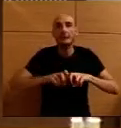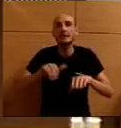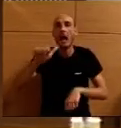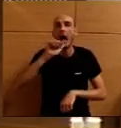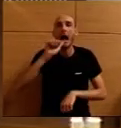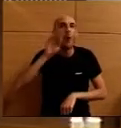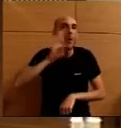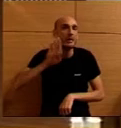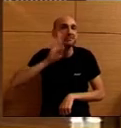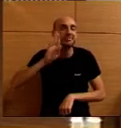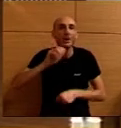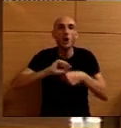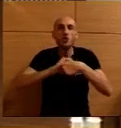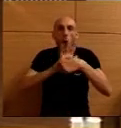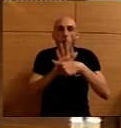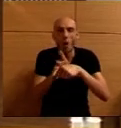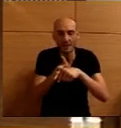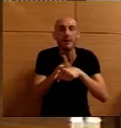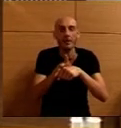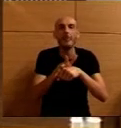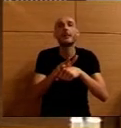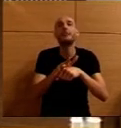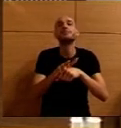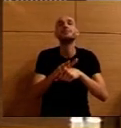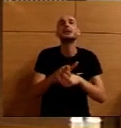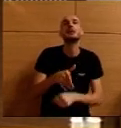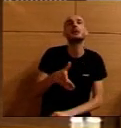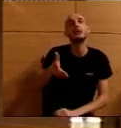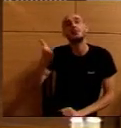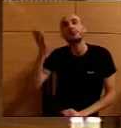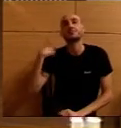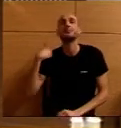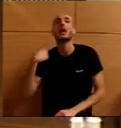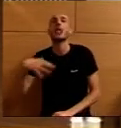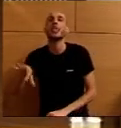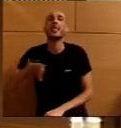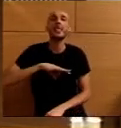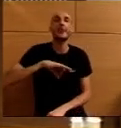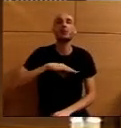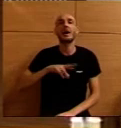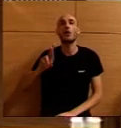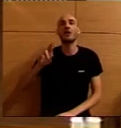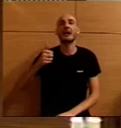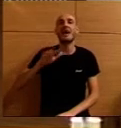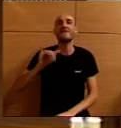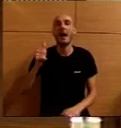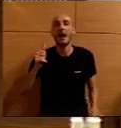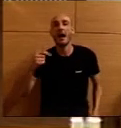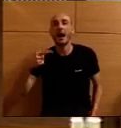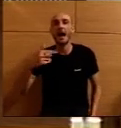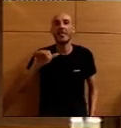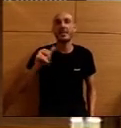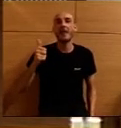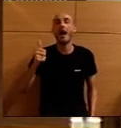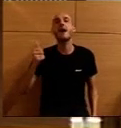que estuvimos manteniendo unas reuniones con el diputado Rafa García y era para ver si al final